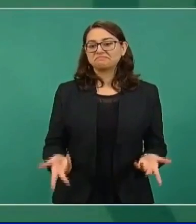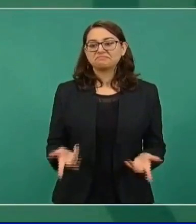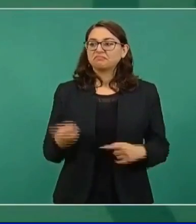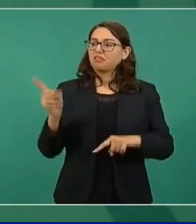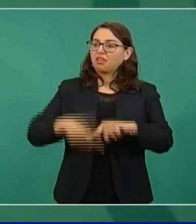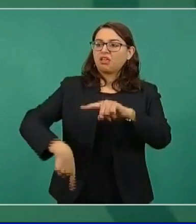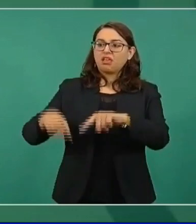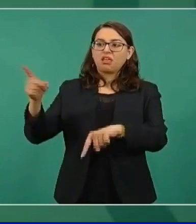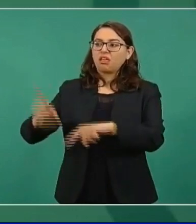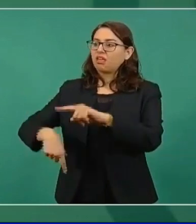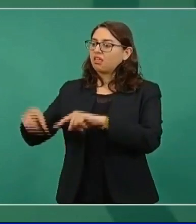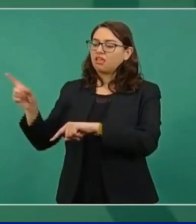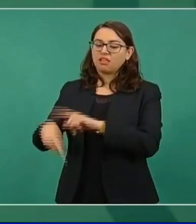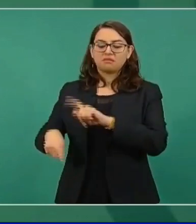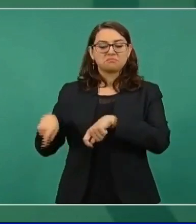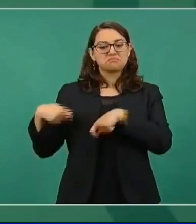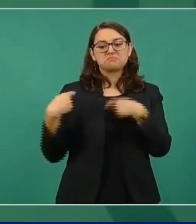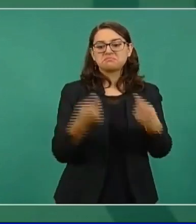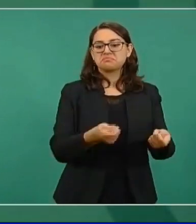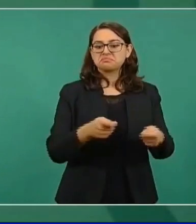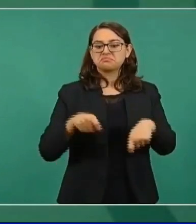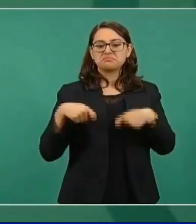privatizar.